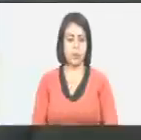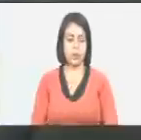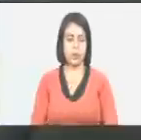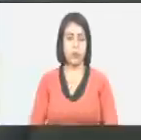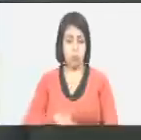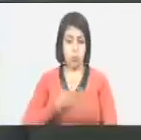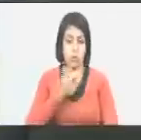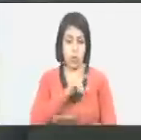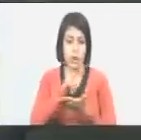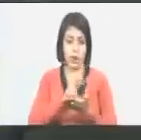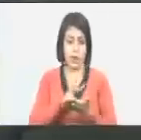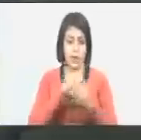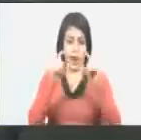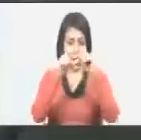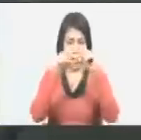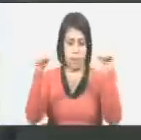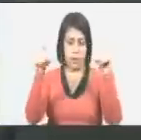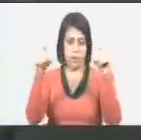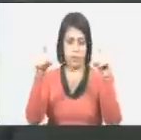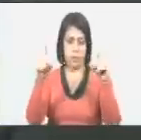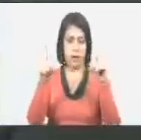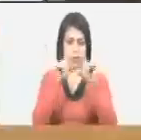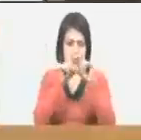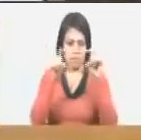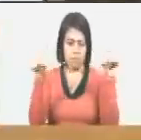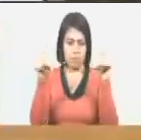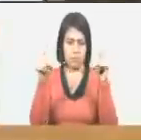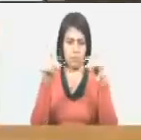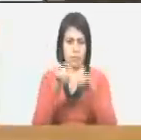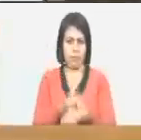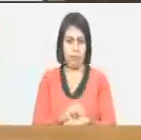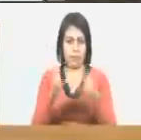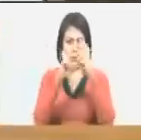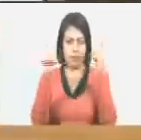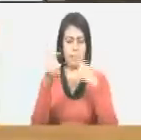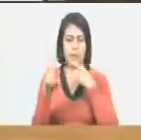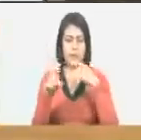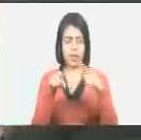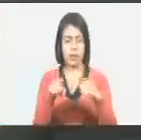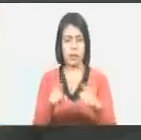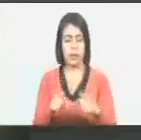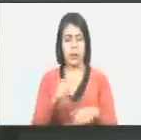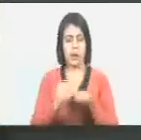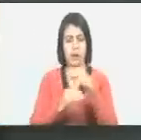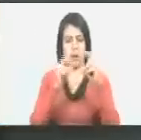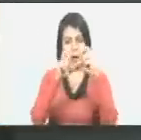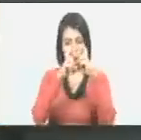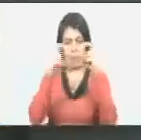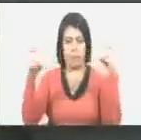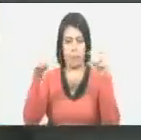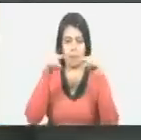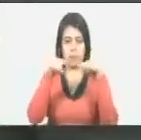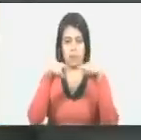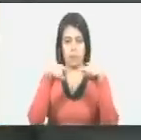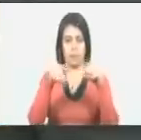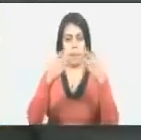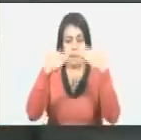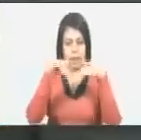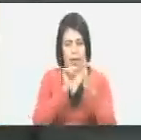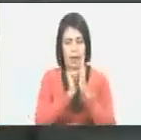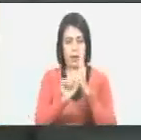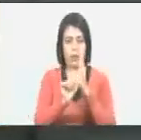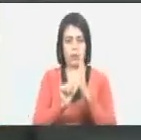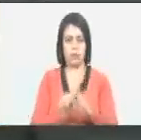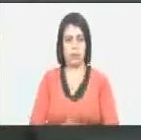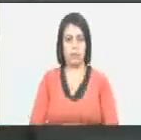¿Lo puedo leer? El epígrafe, previo sí, y sí. Lea el artículo, por favor. Sí, está compuesto del epígrafe y el